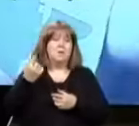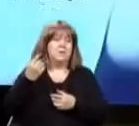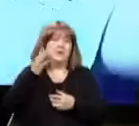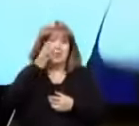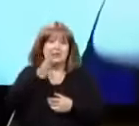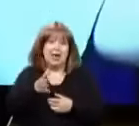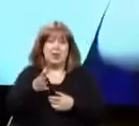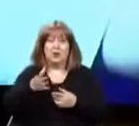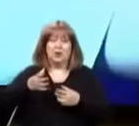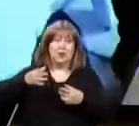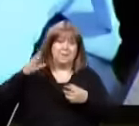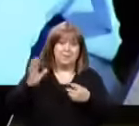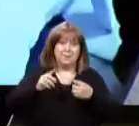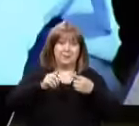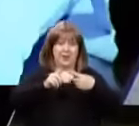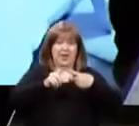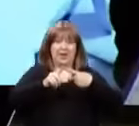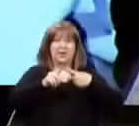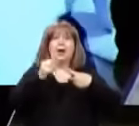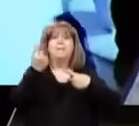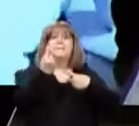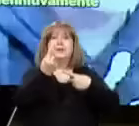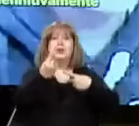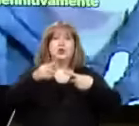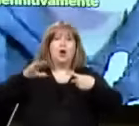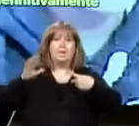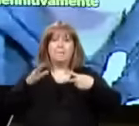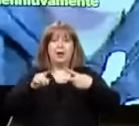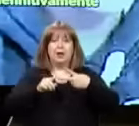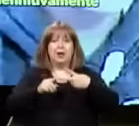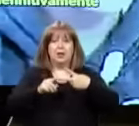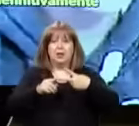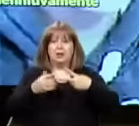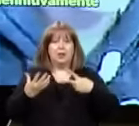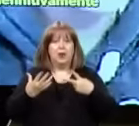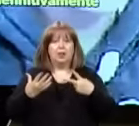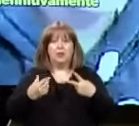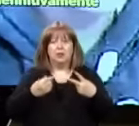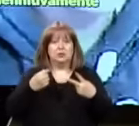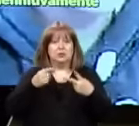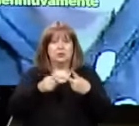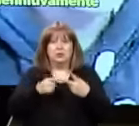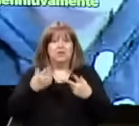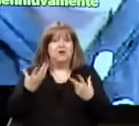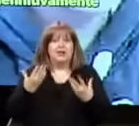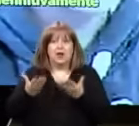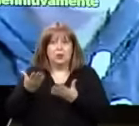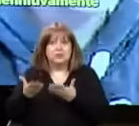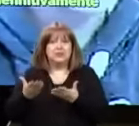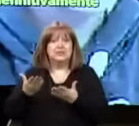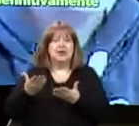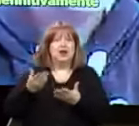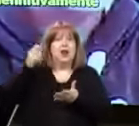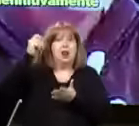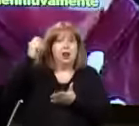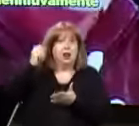alevoso. En el otro hubo mucha posibilidad de intervenir y falló todo. Falló el Estado, falló el entorno, falló la justicia.